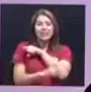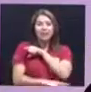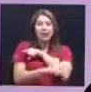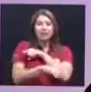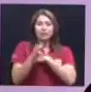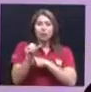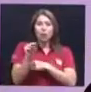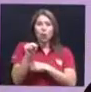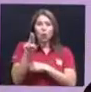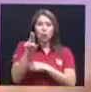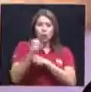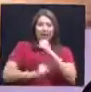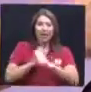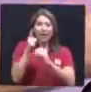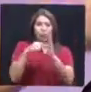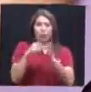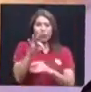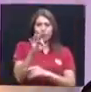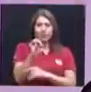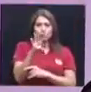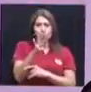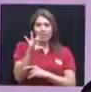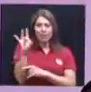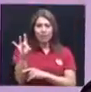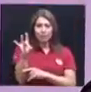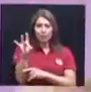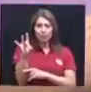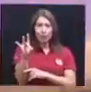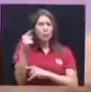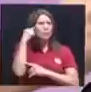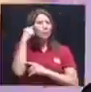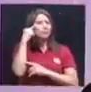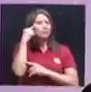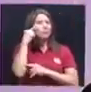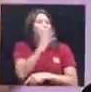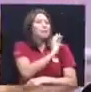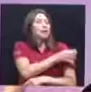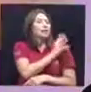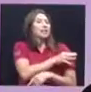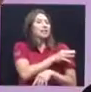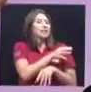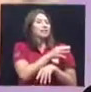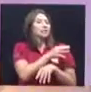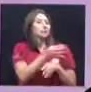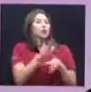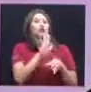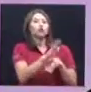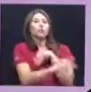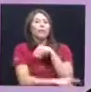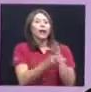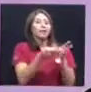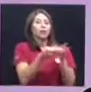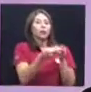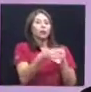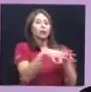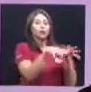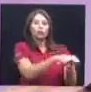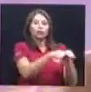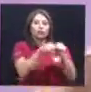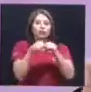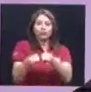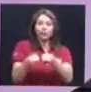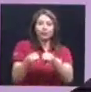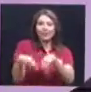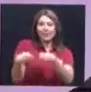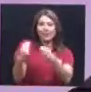Unidas en el año 48 de quitarla tierra a los palestinos y darle más de la mitad a los israelitas yo no